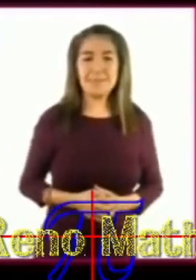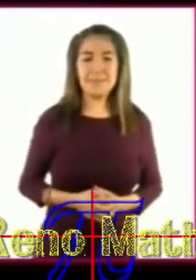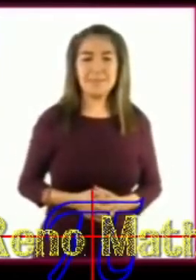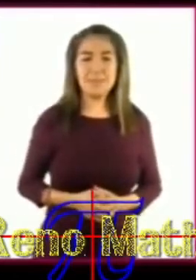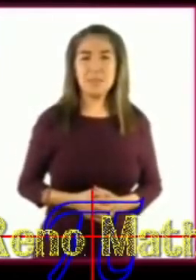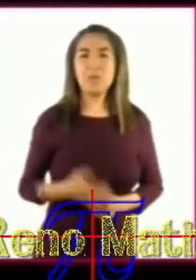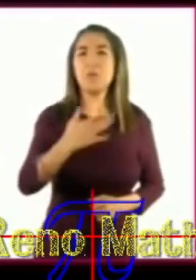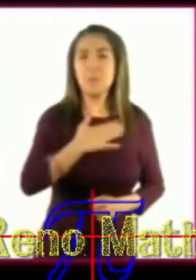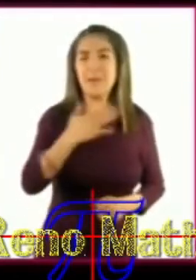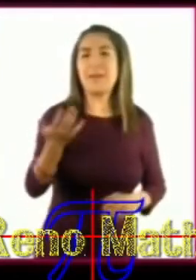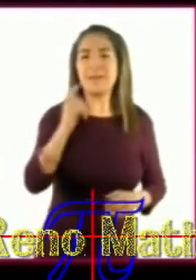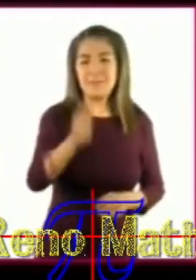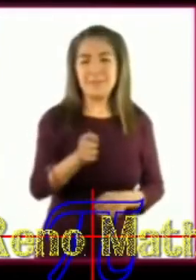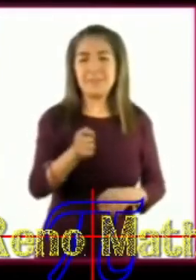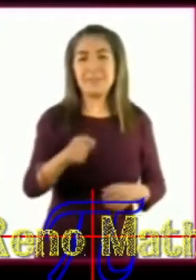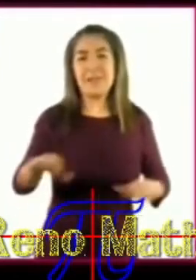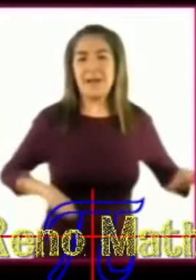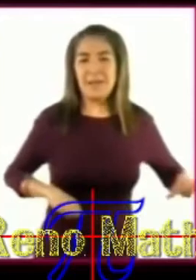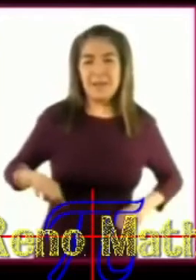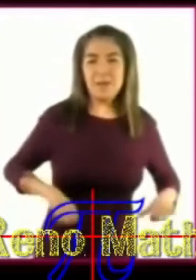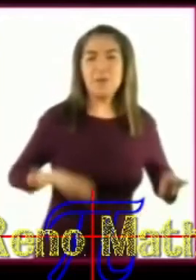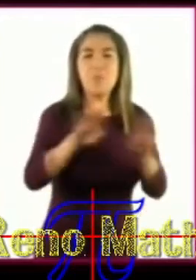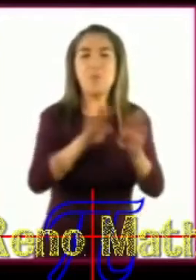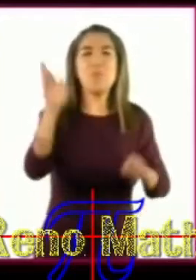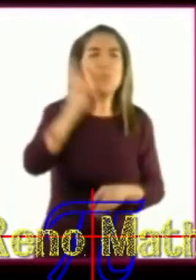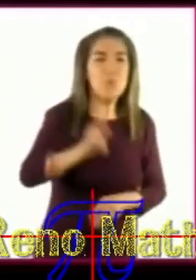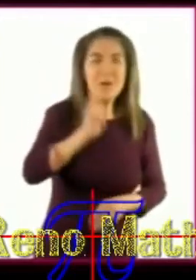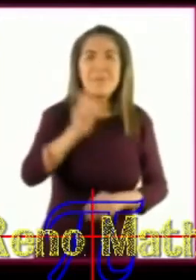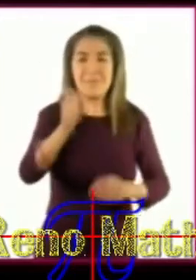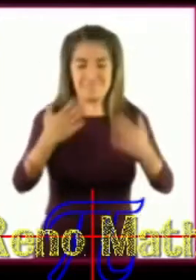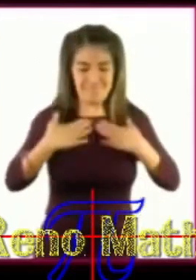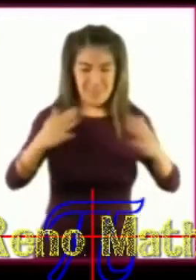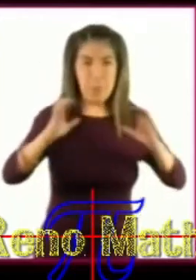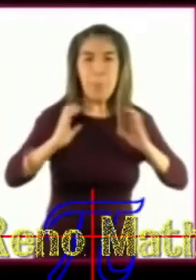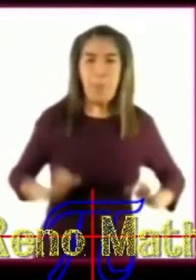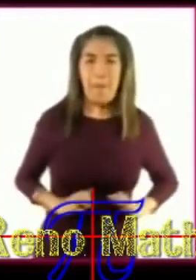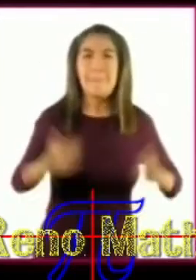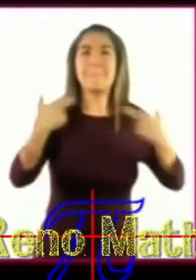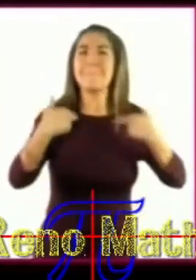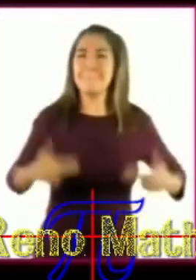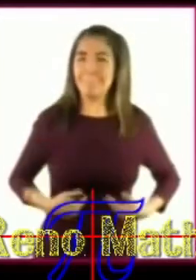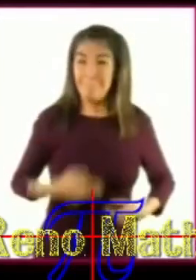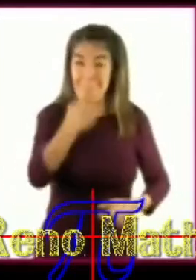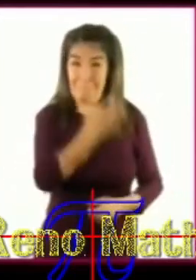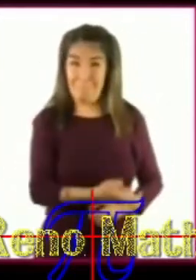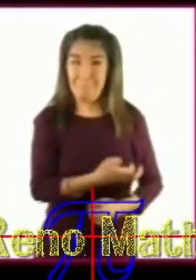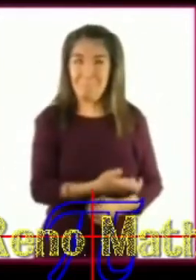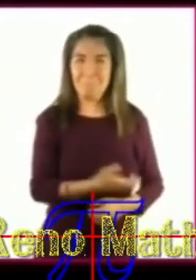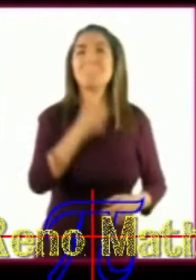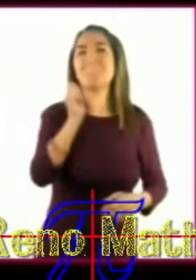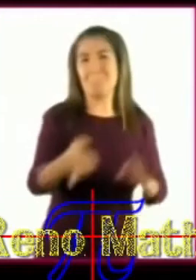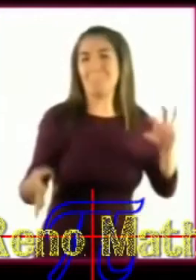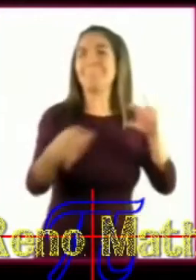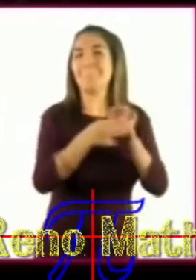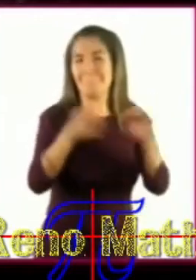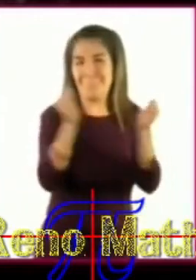Además de mi familia, que en mi caso siempre me incitaron a probar el crecimiento humano, y esto pues es relativo al